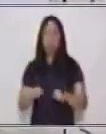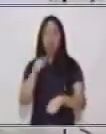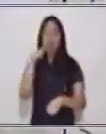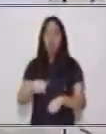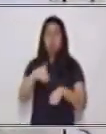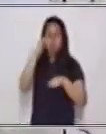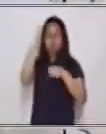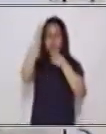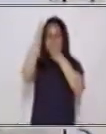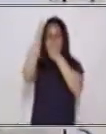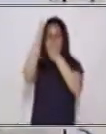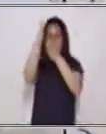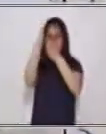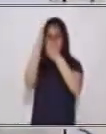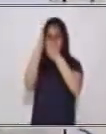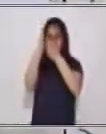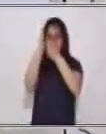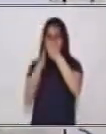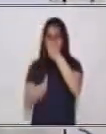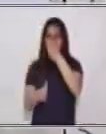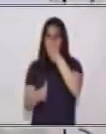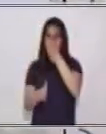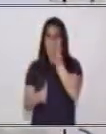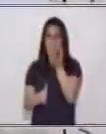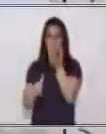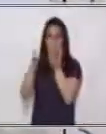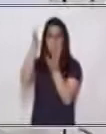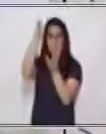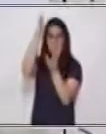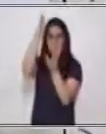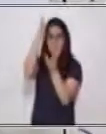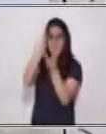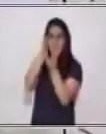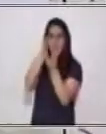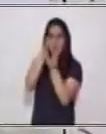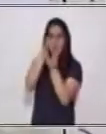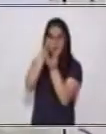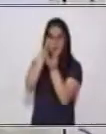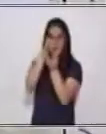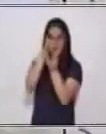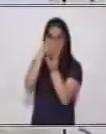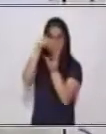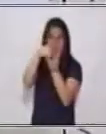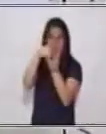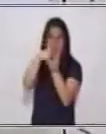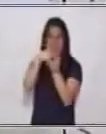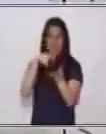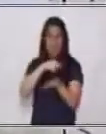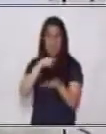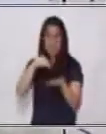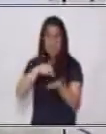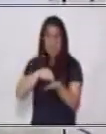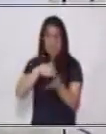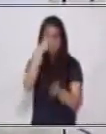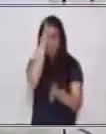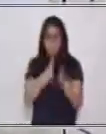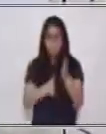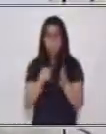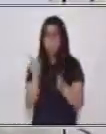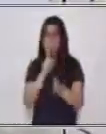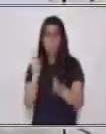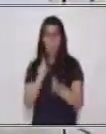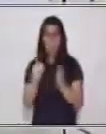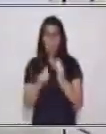centro, sino que en alguno de los lados y va cortando. Entonces observamos ahí que